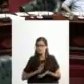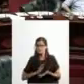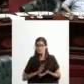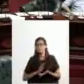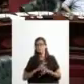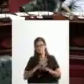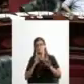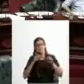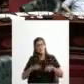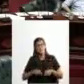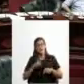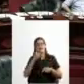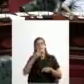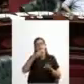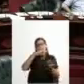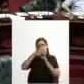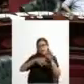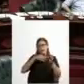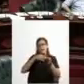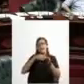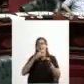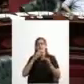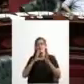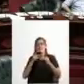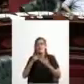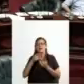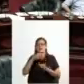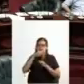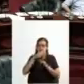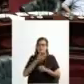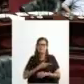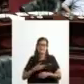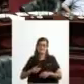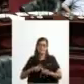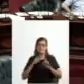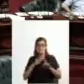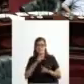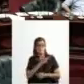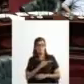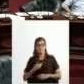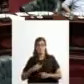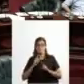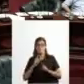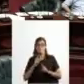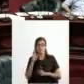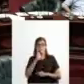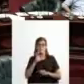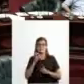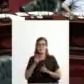Bueno, también que el asesor en logística del Presidente de la República coincidentemente es el Presidente de la empresa que se beneficia con este subsidio.